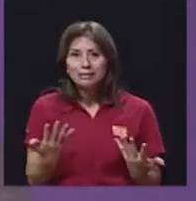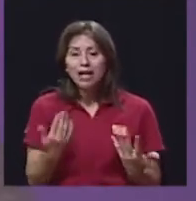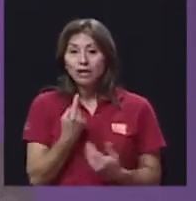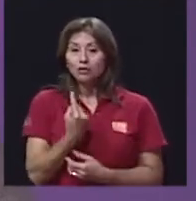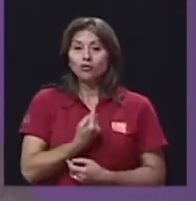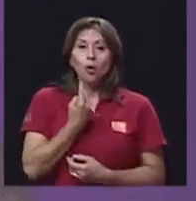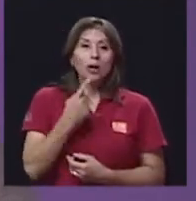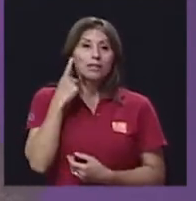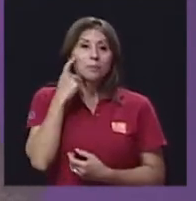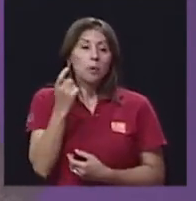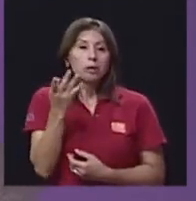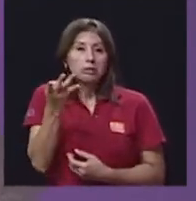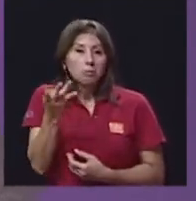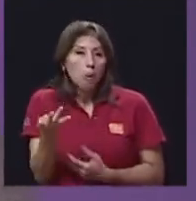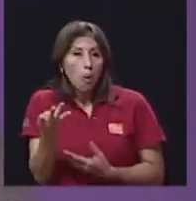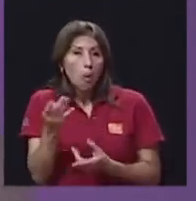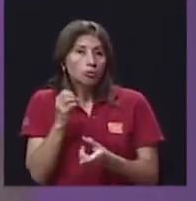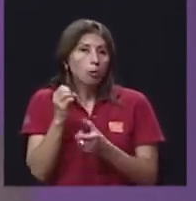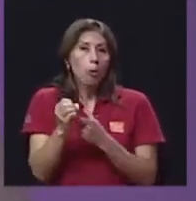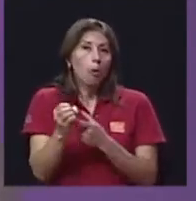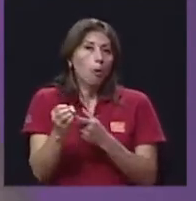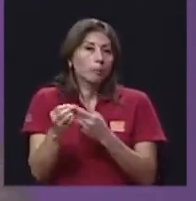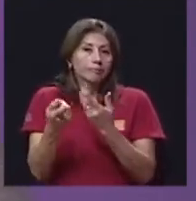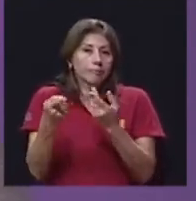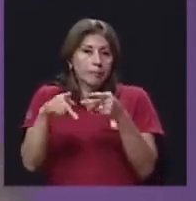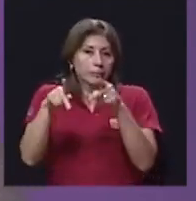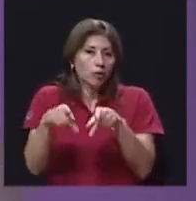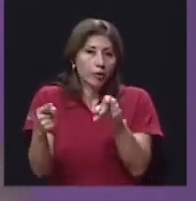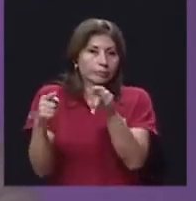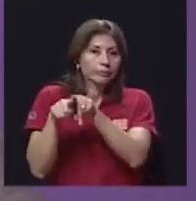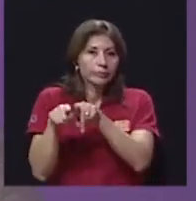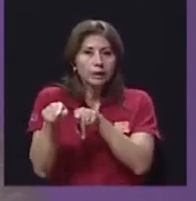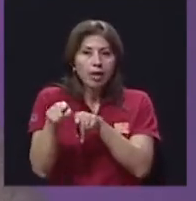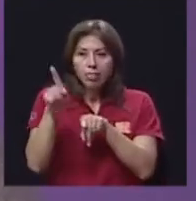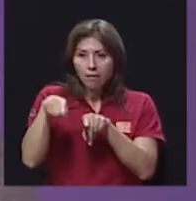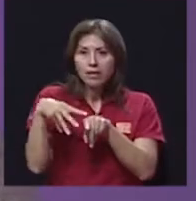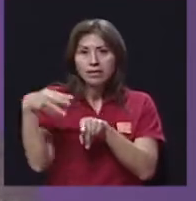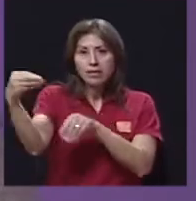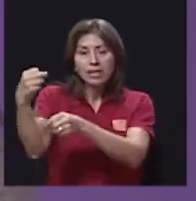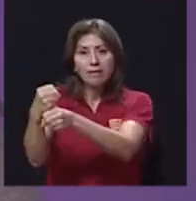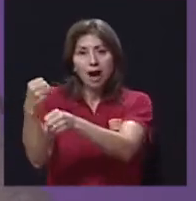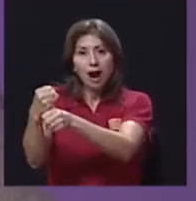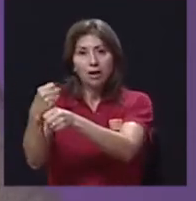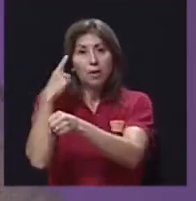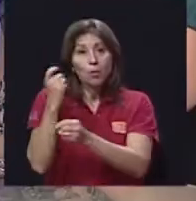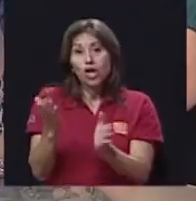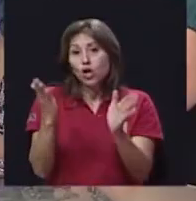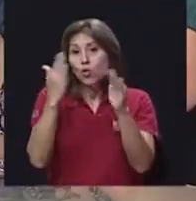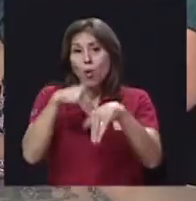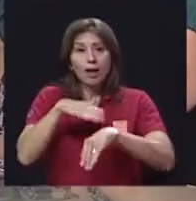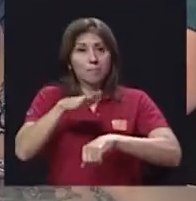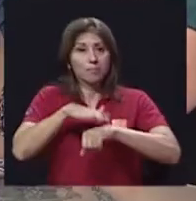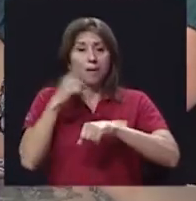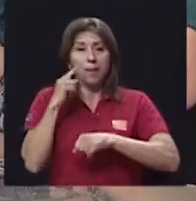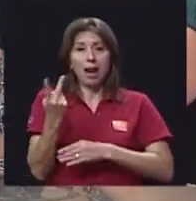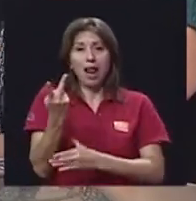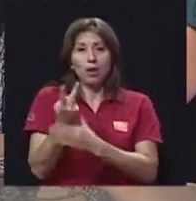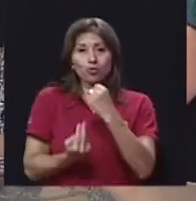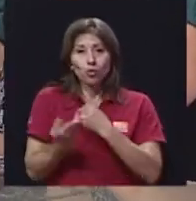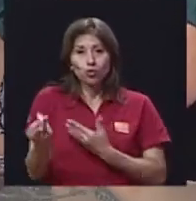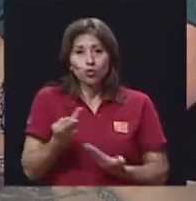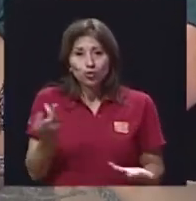o el esposo o lo que sea tiene que irse a trabajar porque no hay una licencia para los dos bueno cuando hay verdad cuando hay